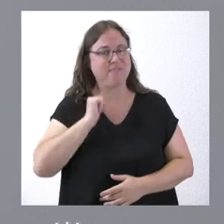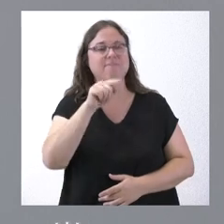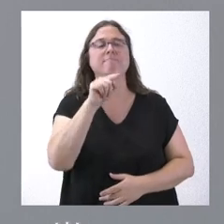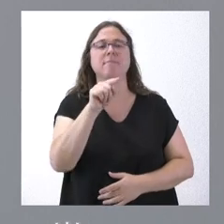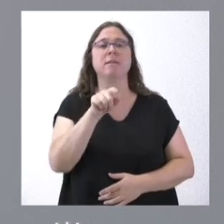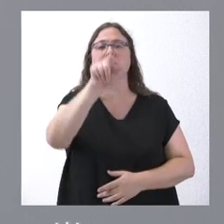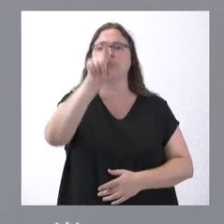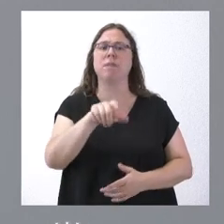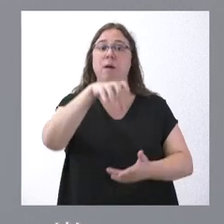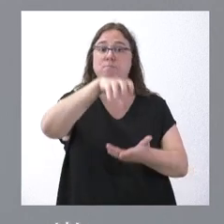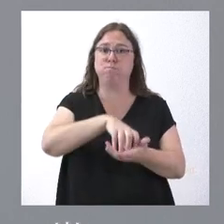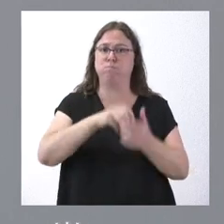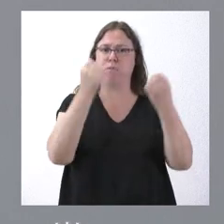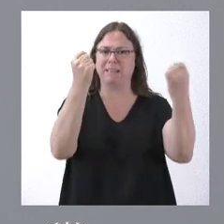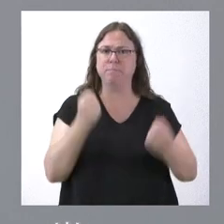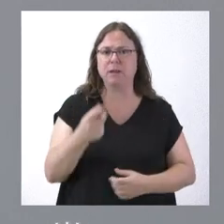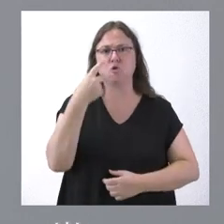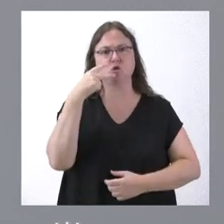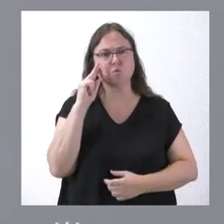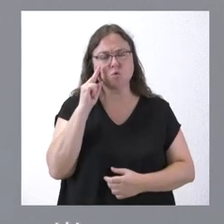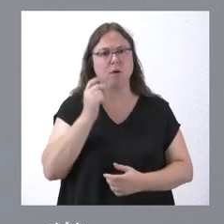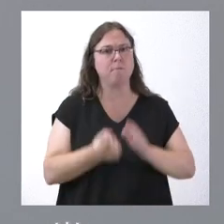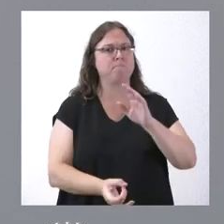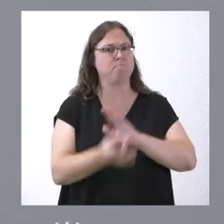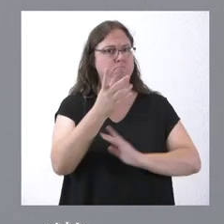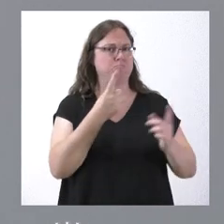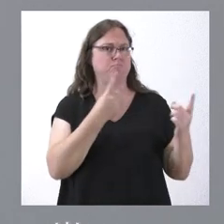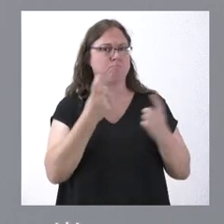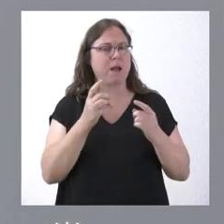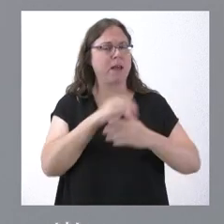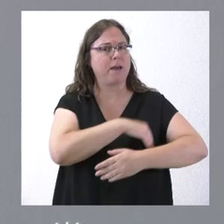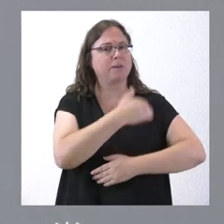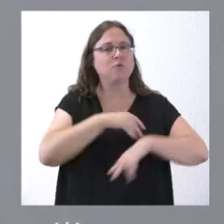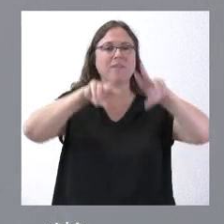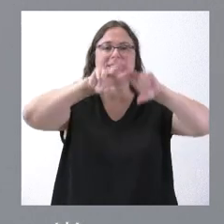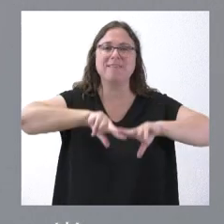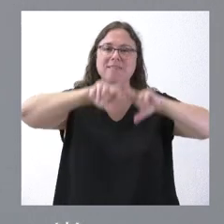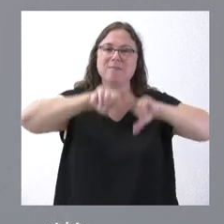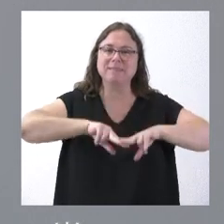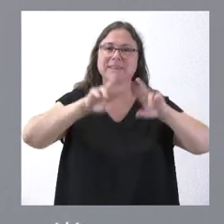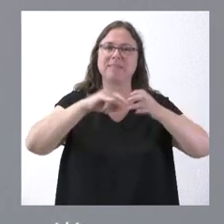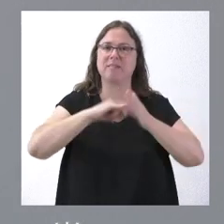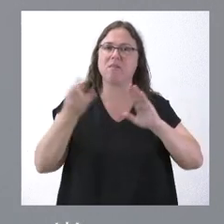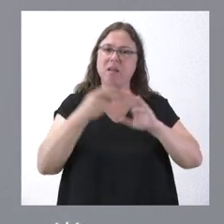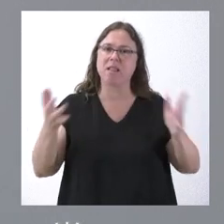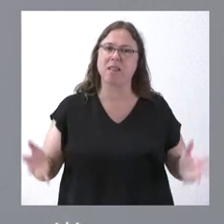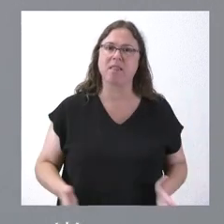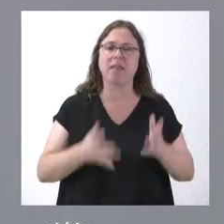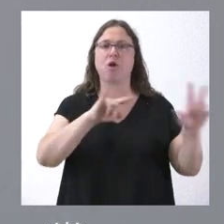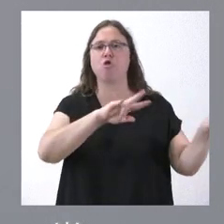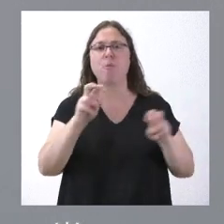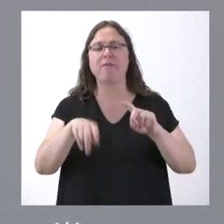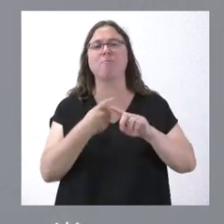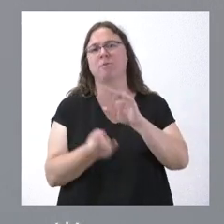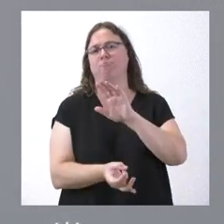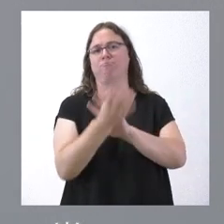expertos, emprendedores y estudiantes realizar investigación y desarrollo de tecnología en este campo, potenciando la innovación y el emprendimiento. Se